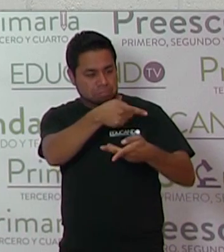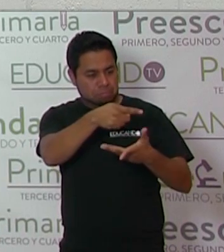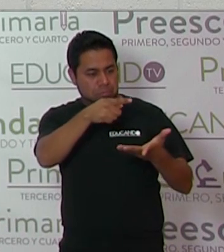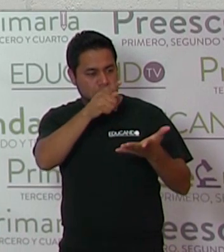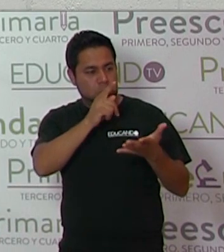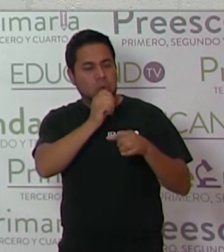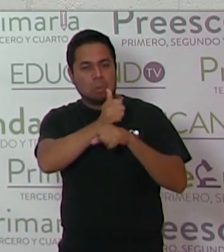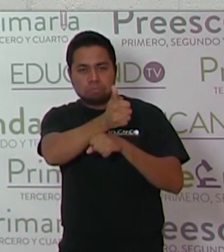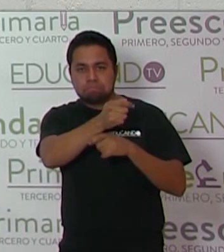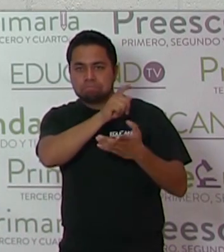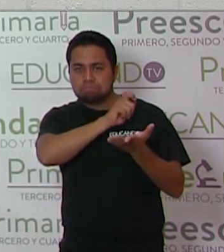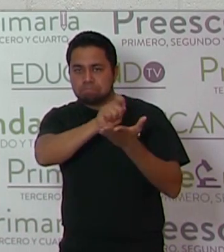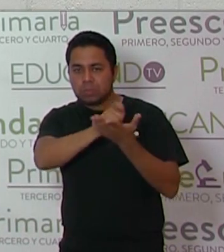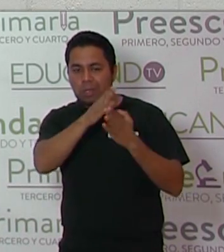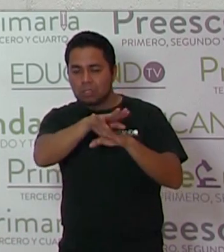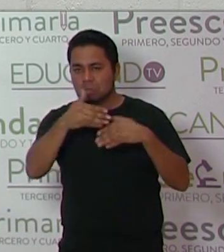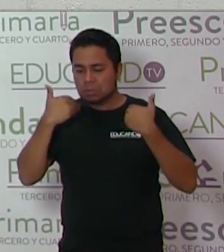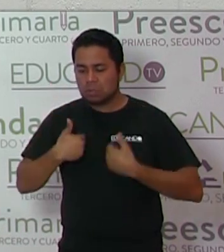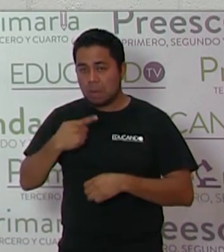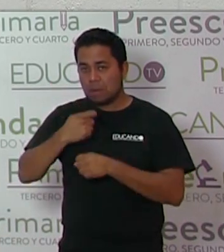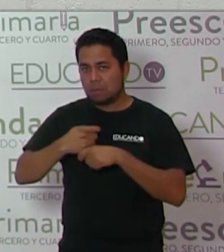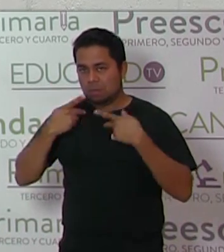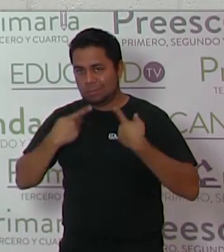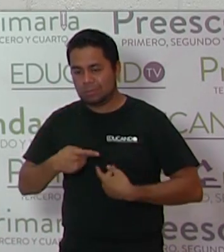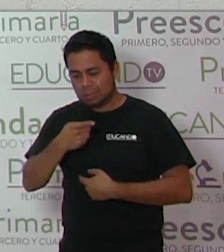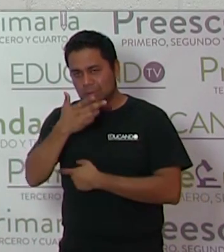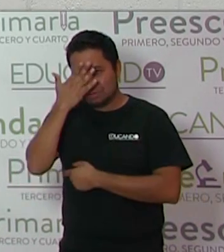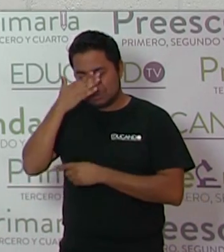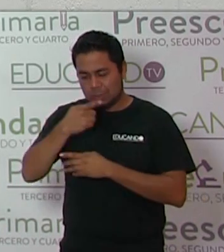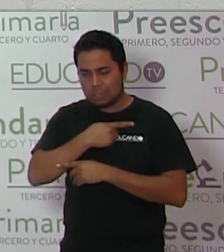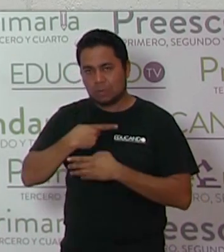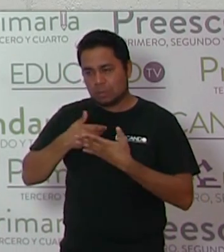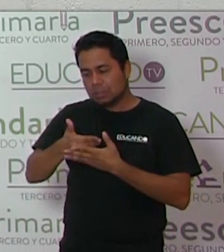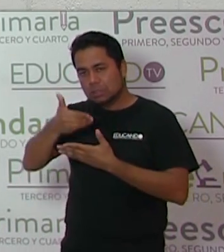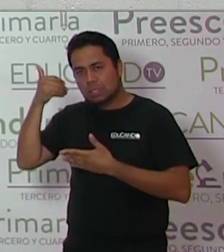un texto sobre ustedes mismos en primera persona.